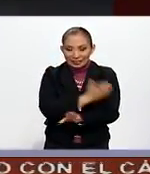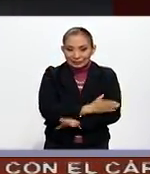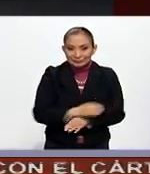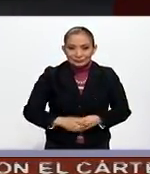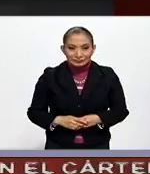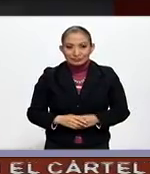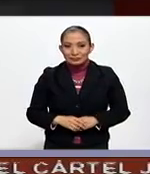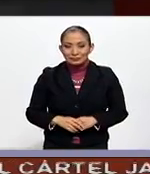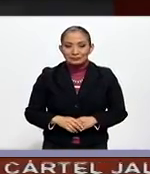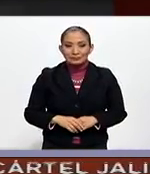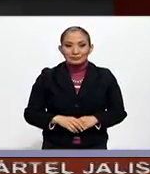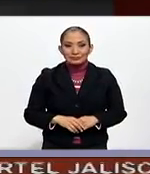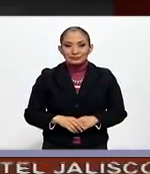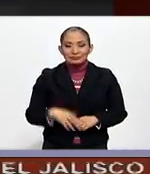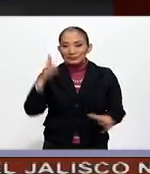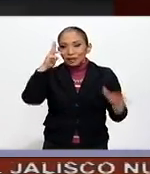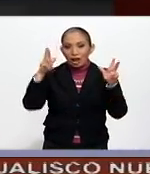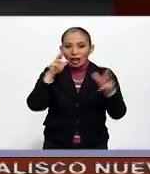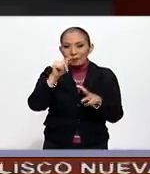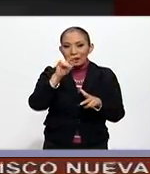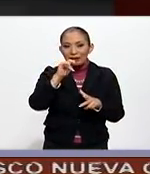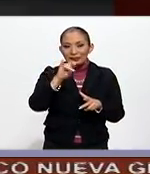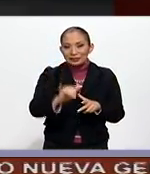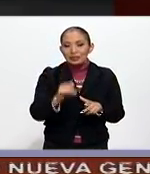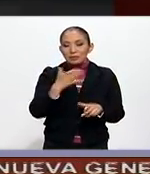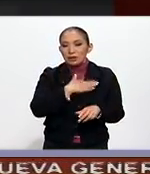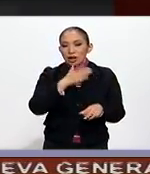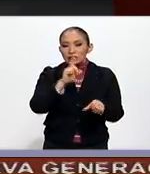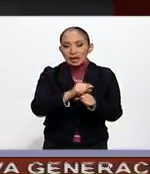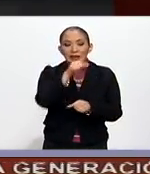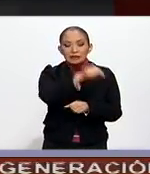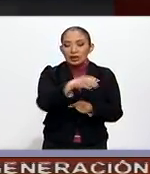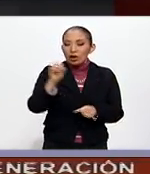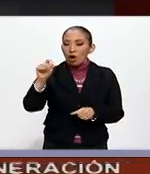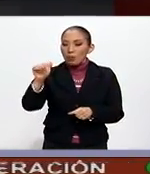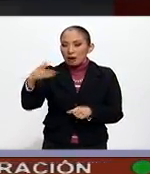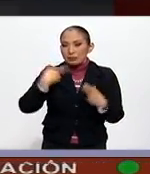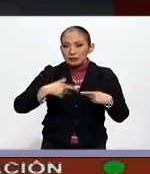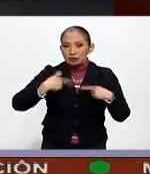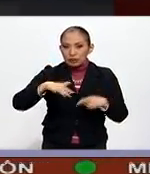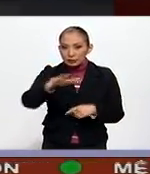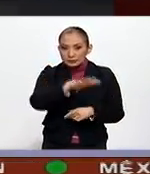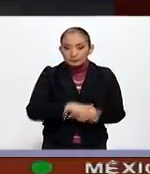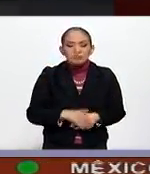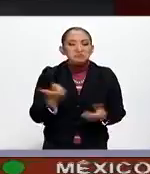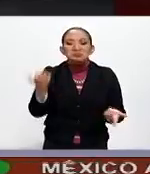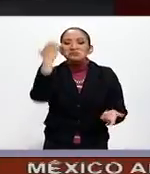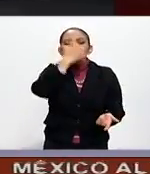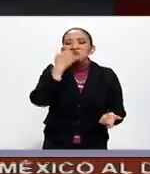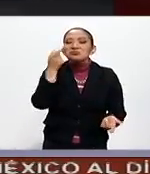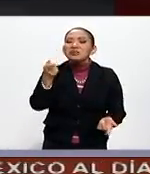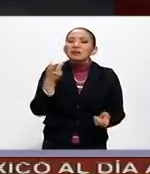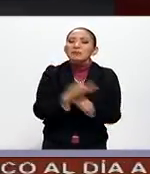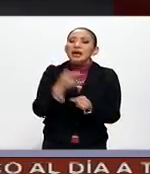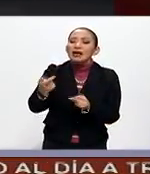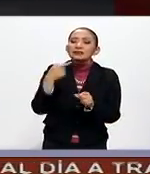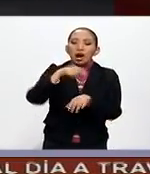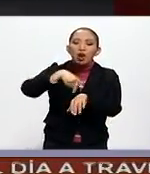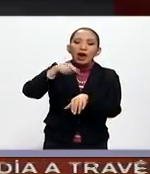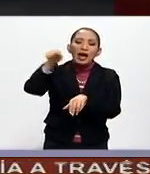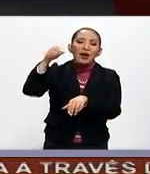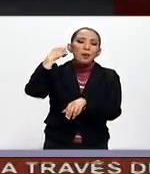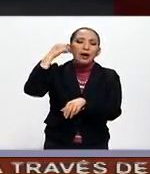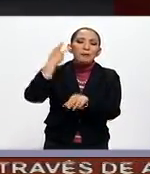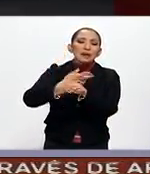nada. Hola Patricia, muy buenos días a ti, a Omar y al auditorio. Un balance de lo que se ha vivido en las últimas horas allá